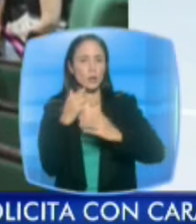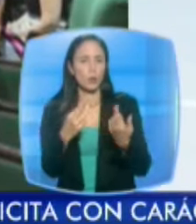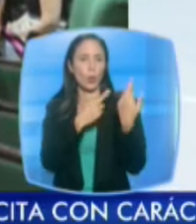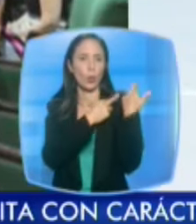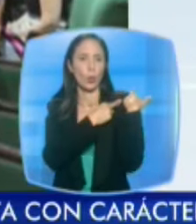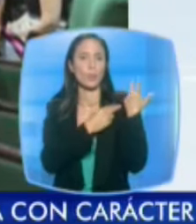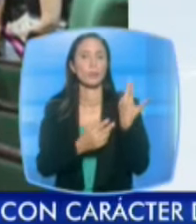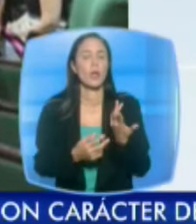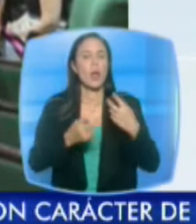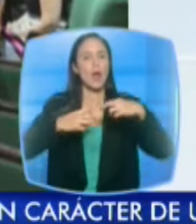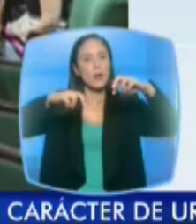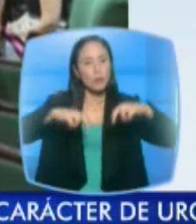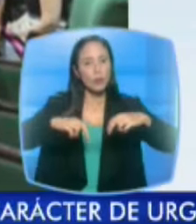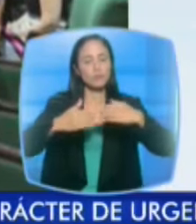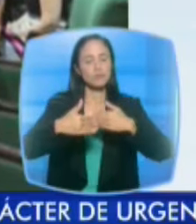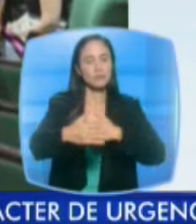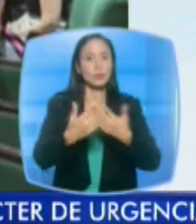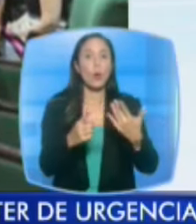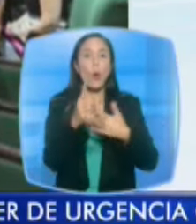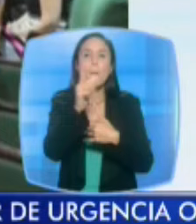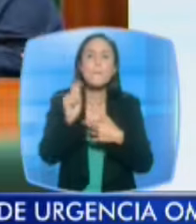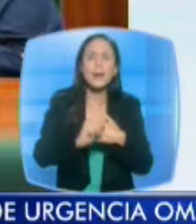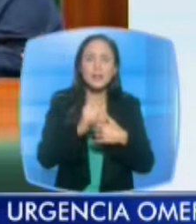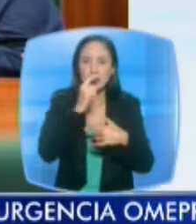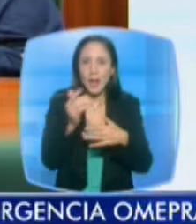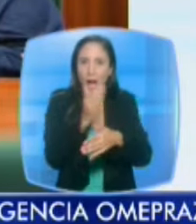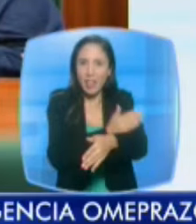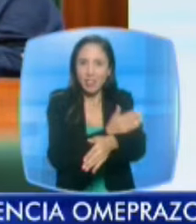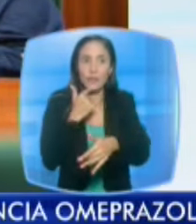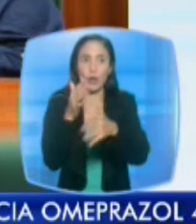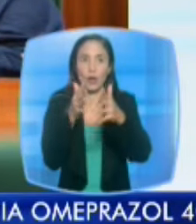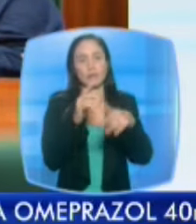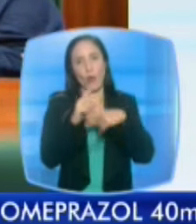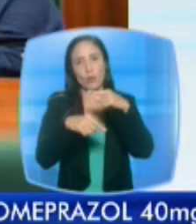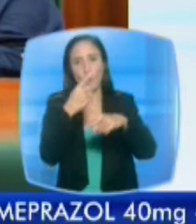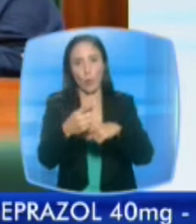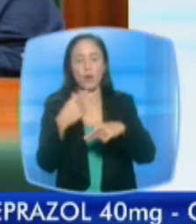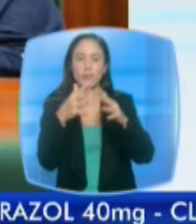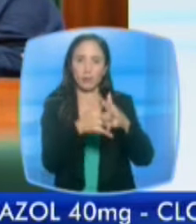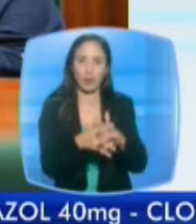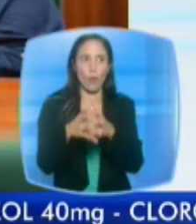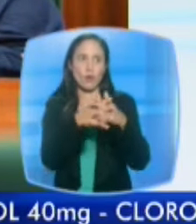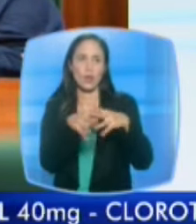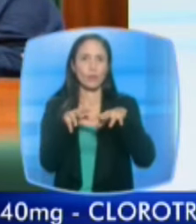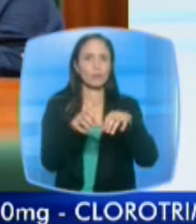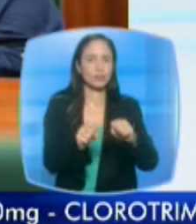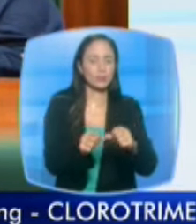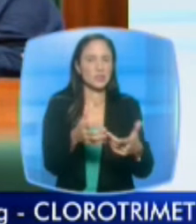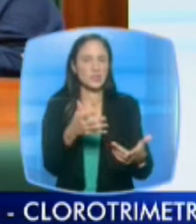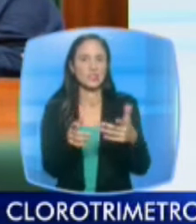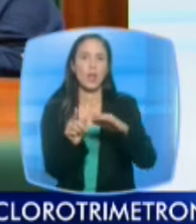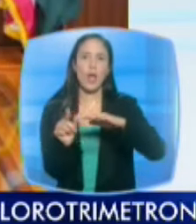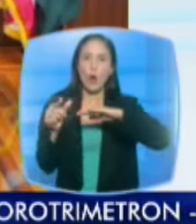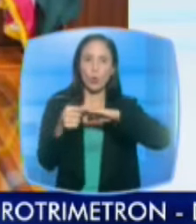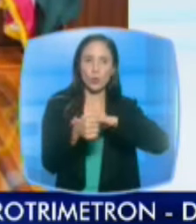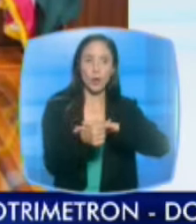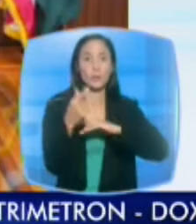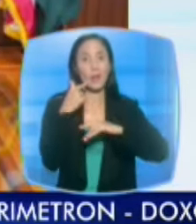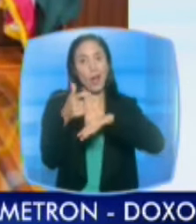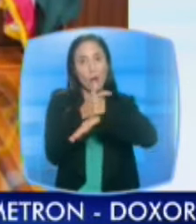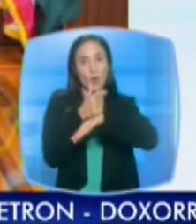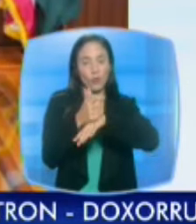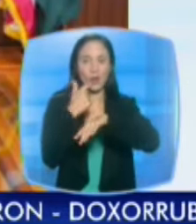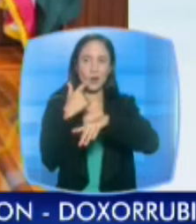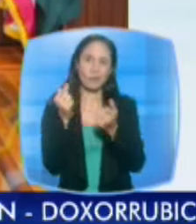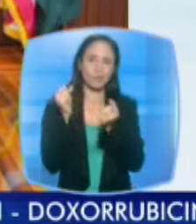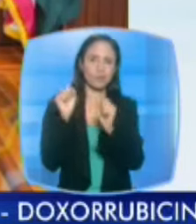Estos encuentros se producen un mes después que Estados Unidos realizara ejercicios militares en el país caribeño, hecho que el gobierno